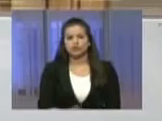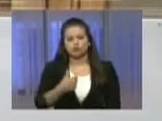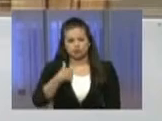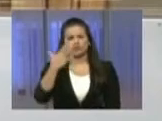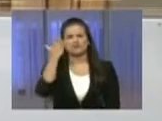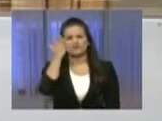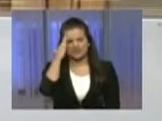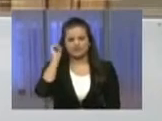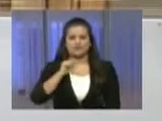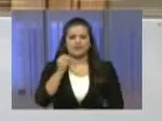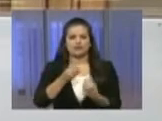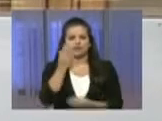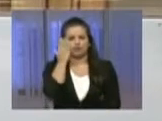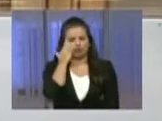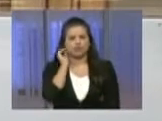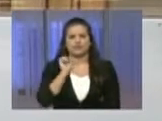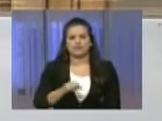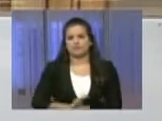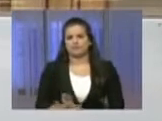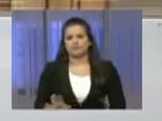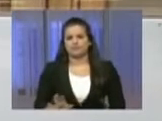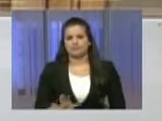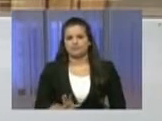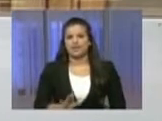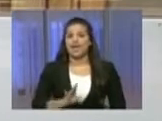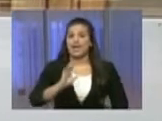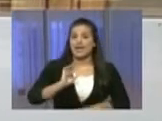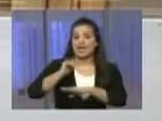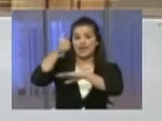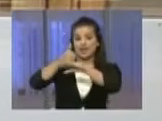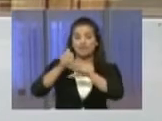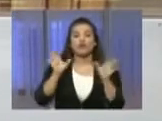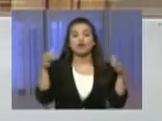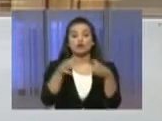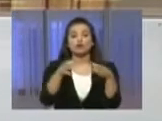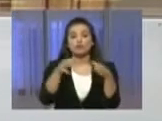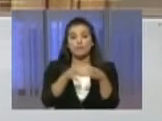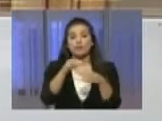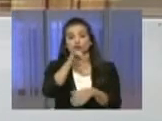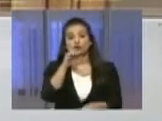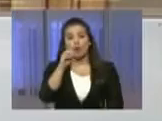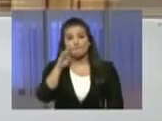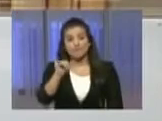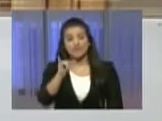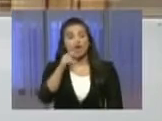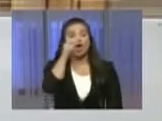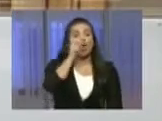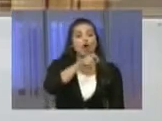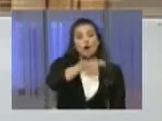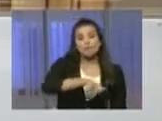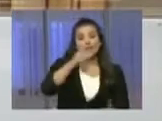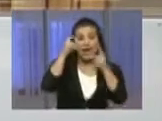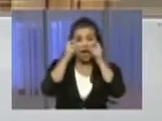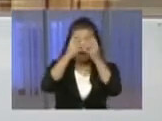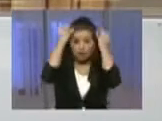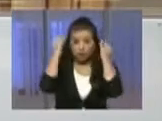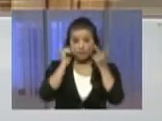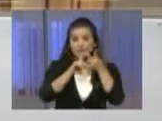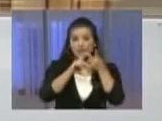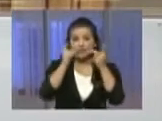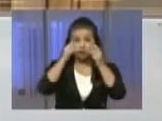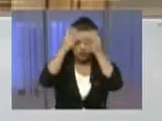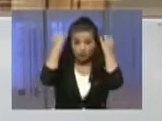hecho el jefe de la banda de los zombis Don Ramos alup el zombi